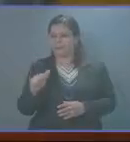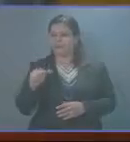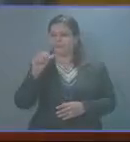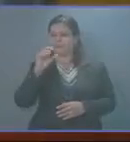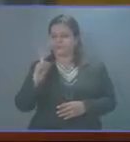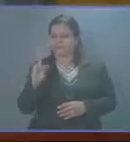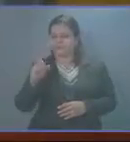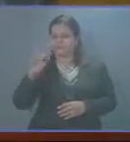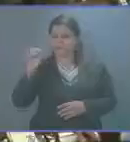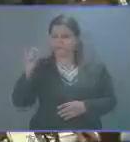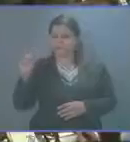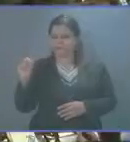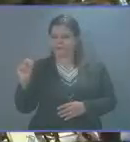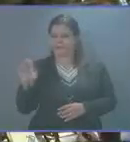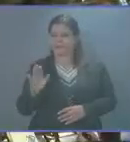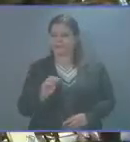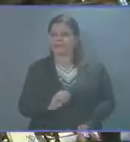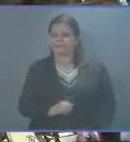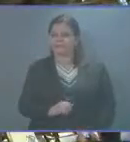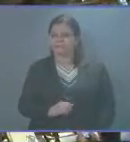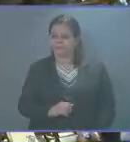Carmen Ayala de León.